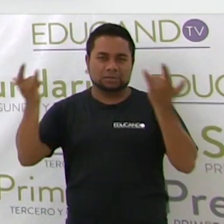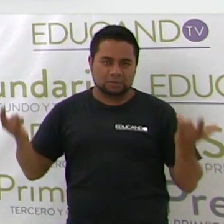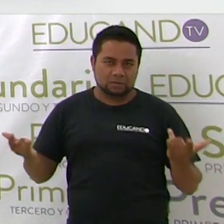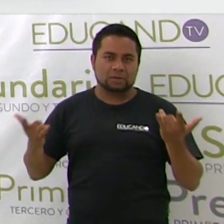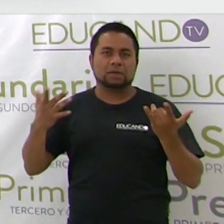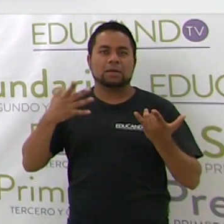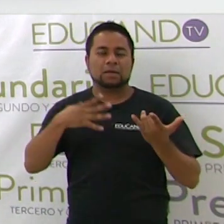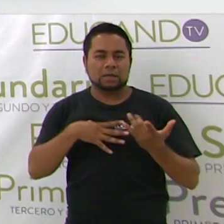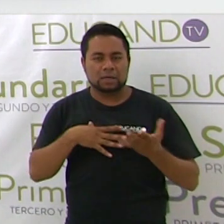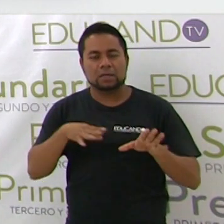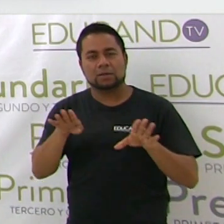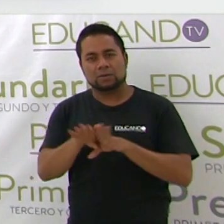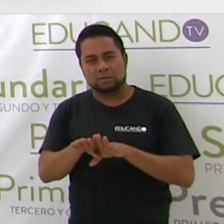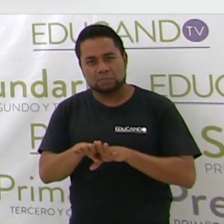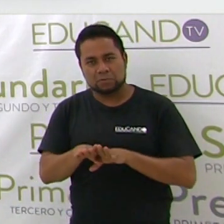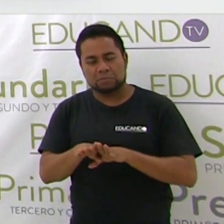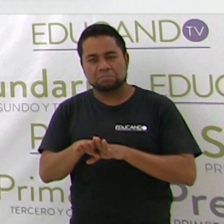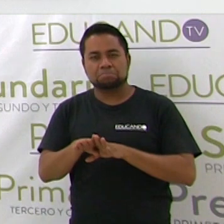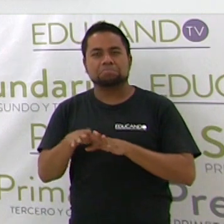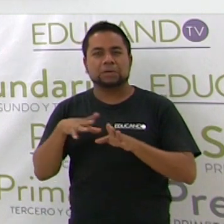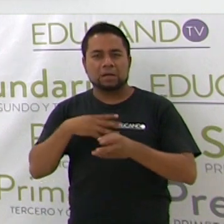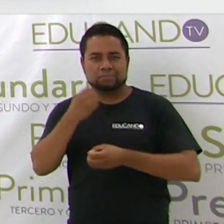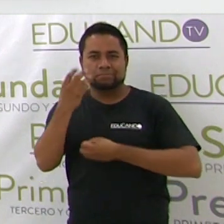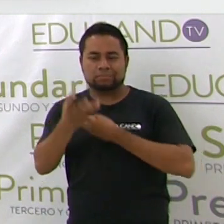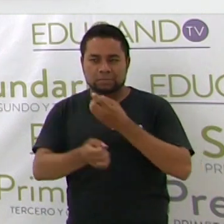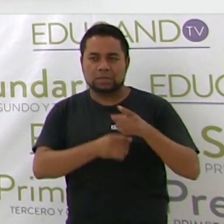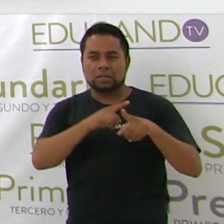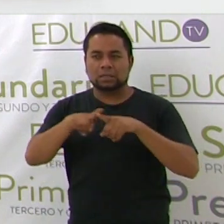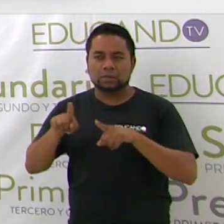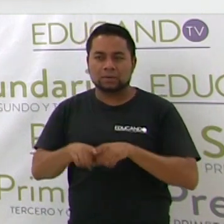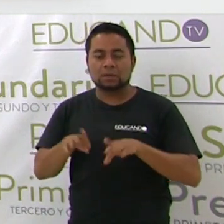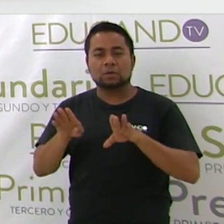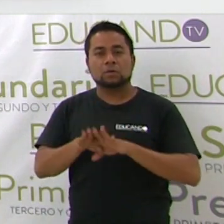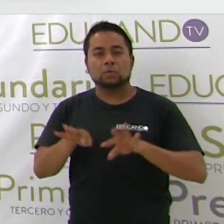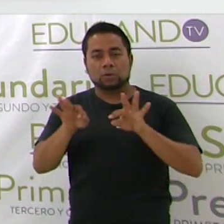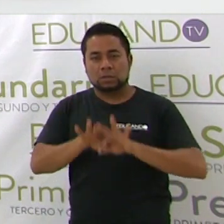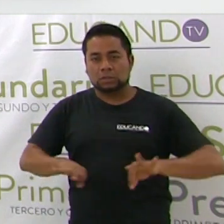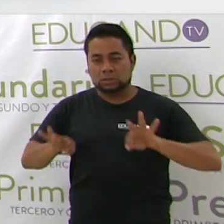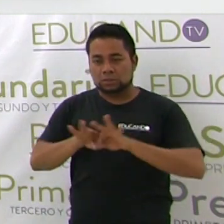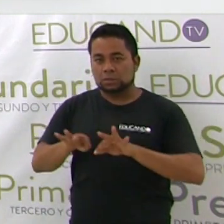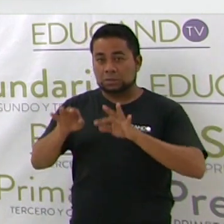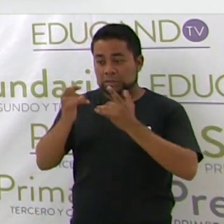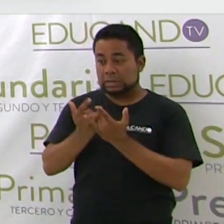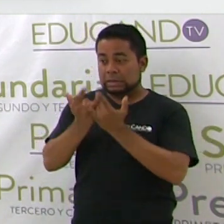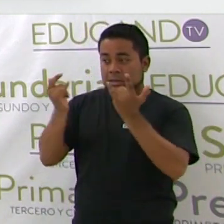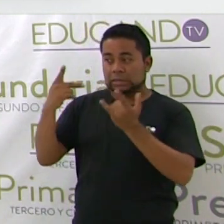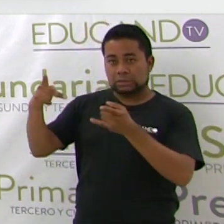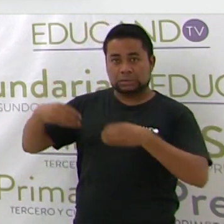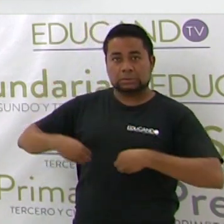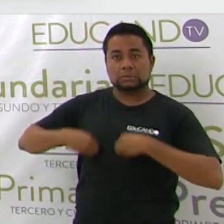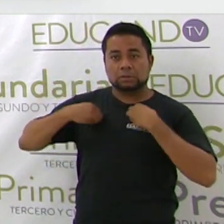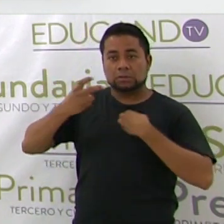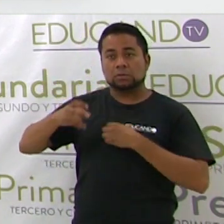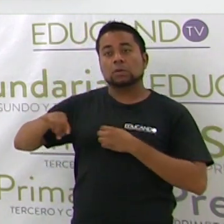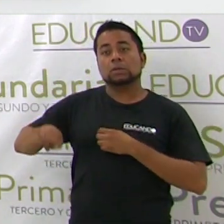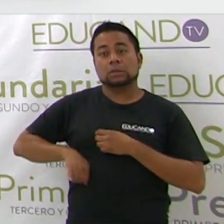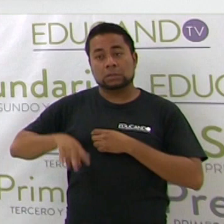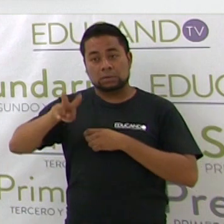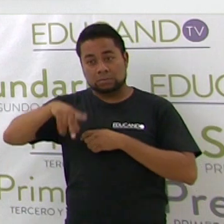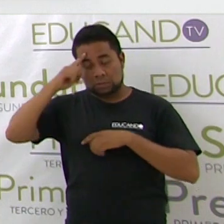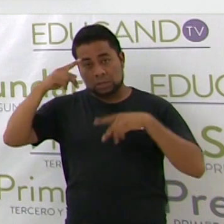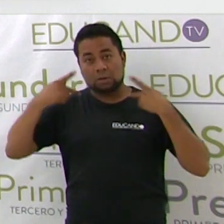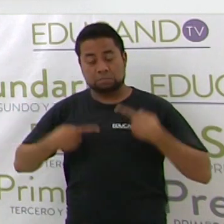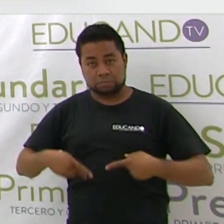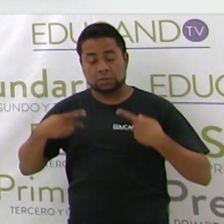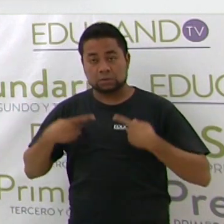como ciertas, nos dan a conocer cierta parte de su vida. Eso es muy interesante para el público,